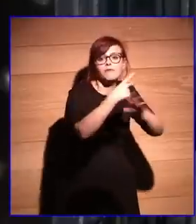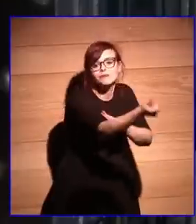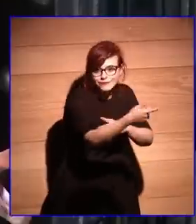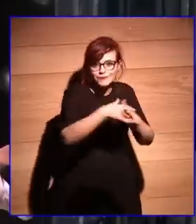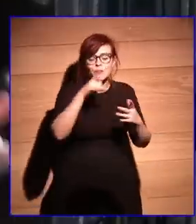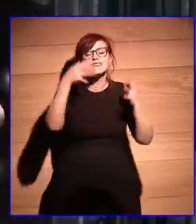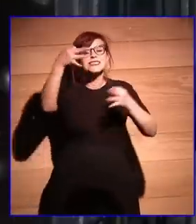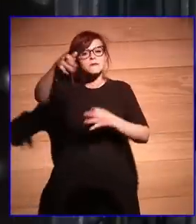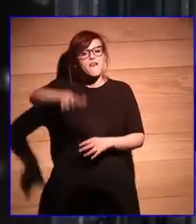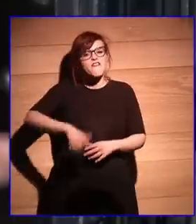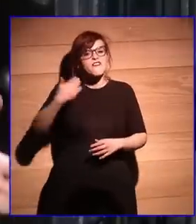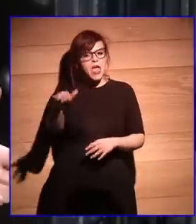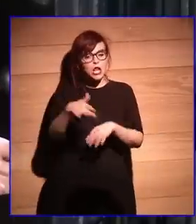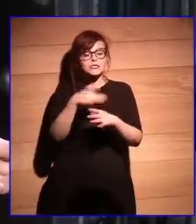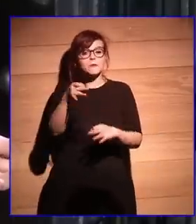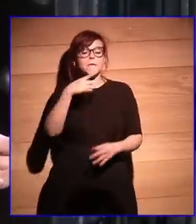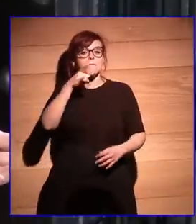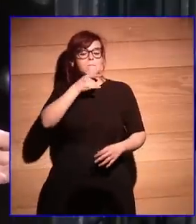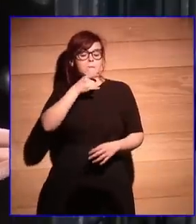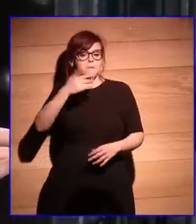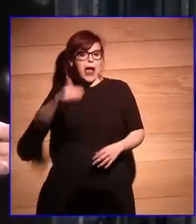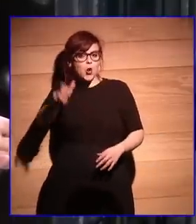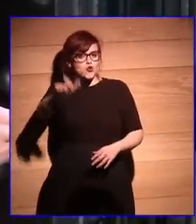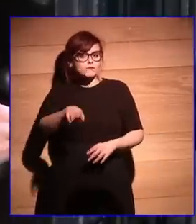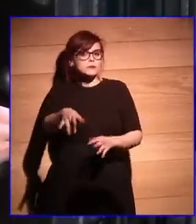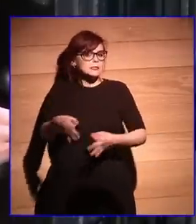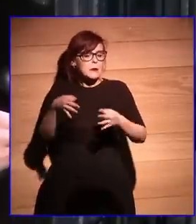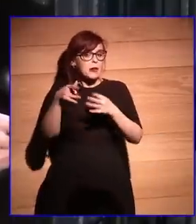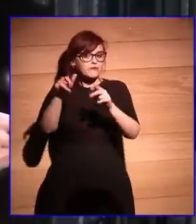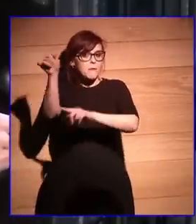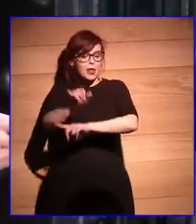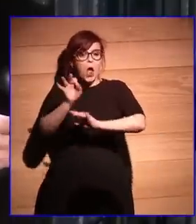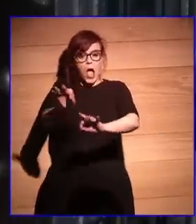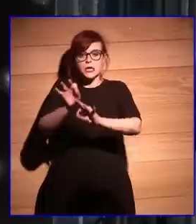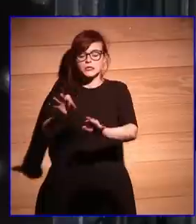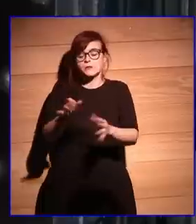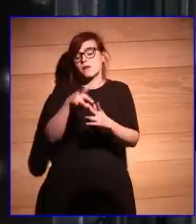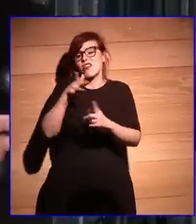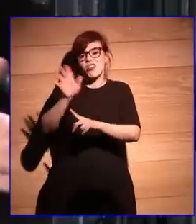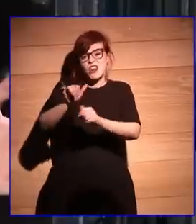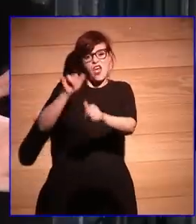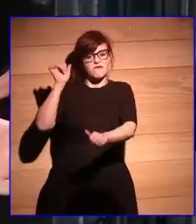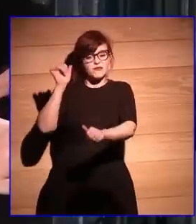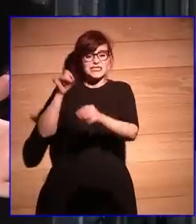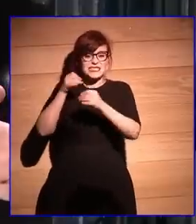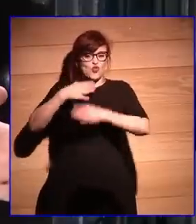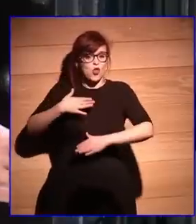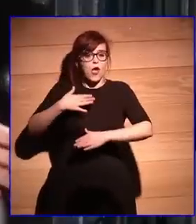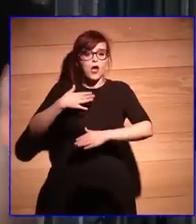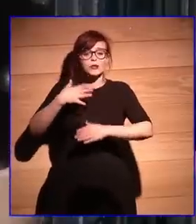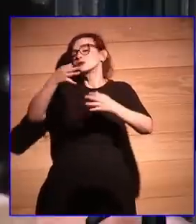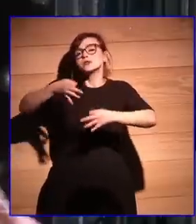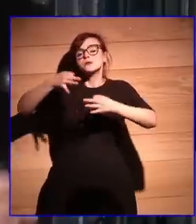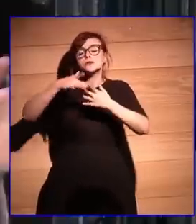o se ha identificado el villano con el malo de la película, probablemente porque la cinematografía, sobre todo en sus inicios,